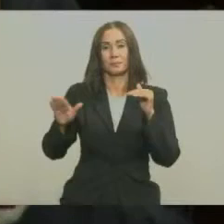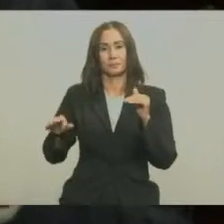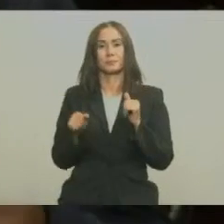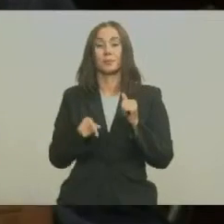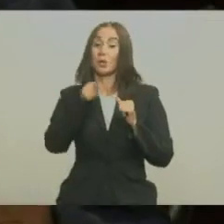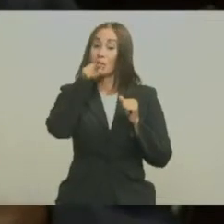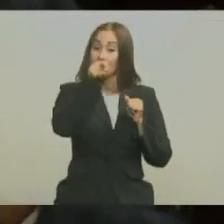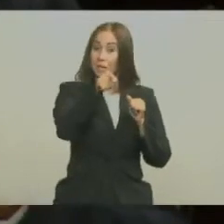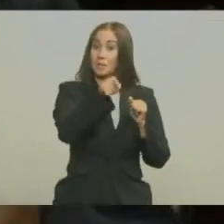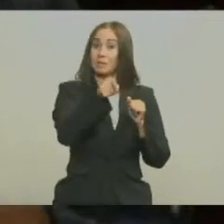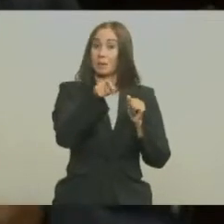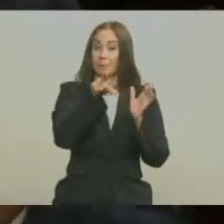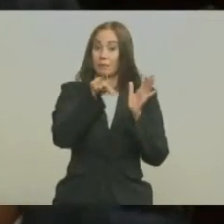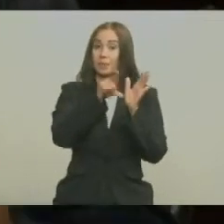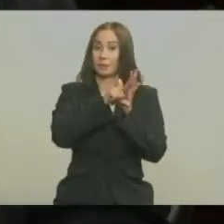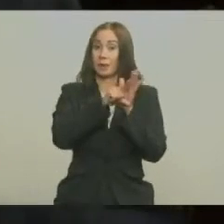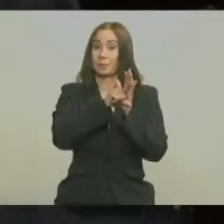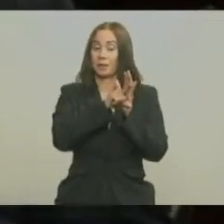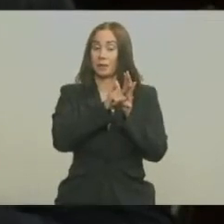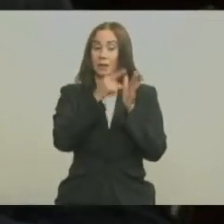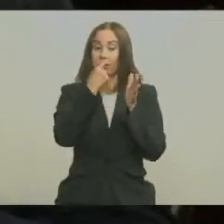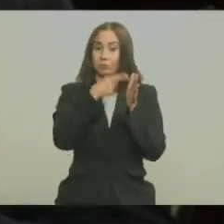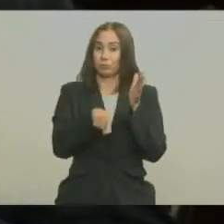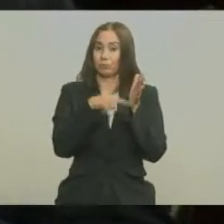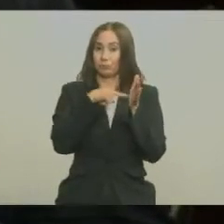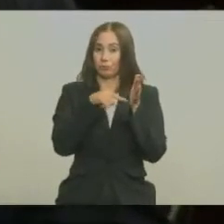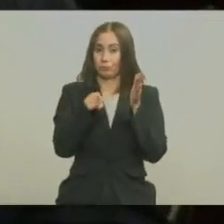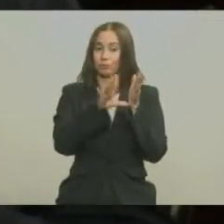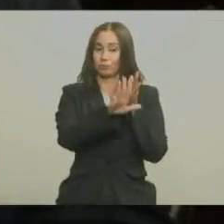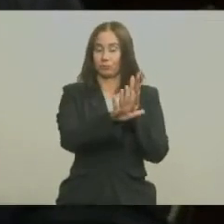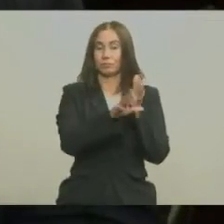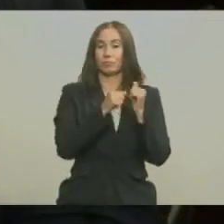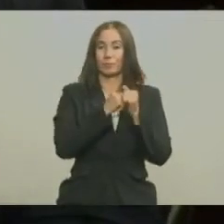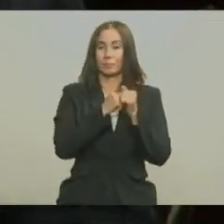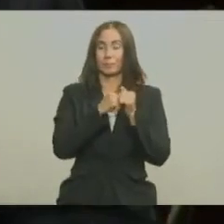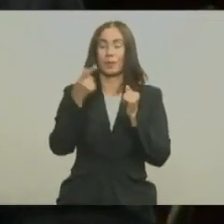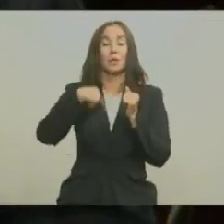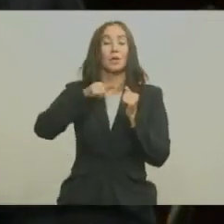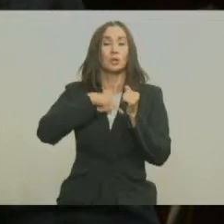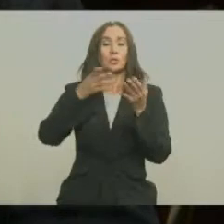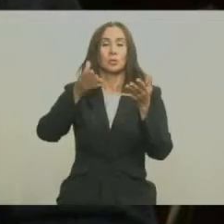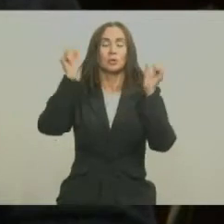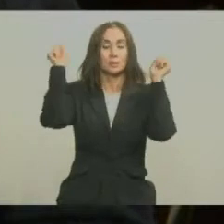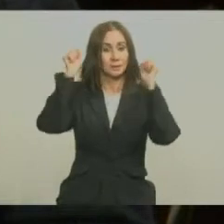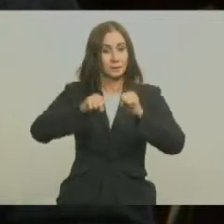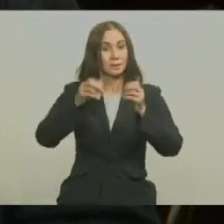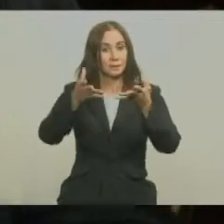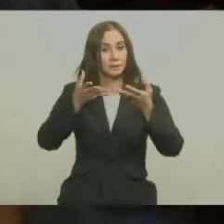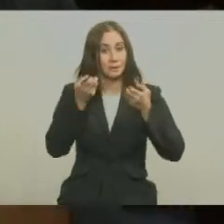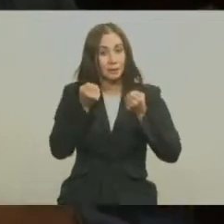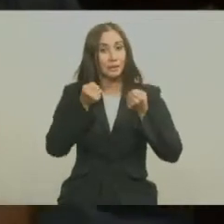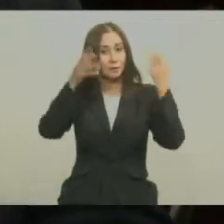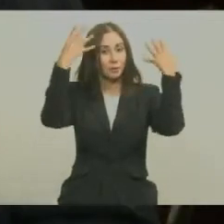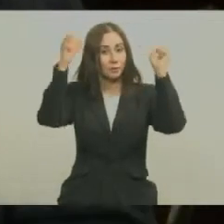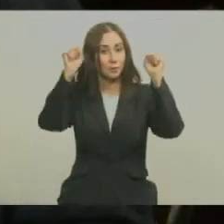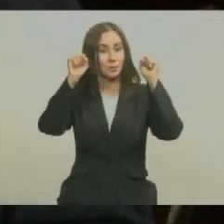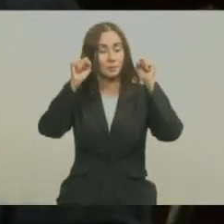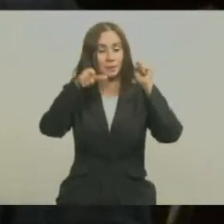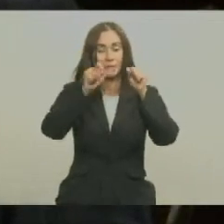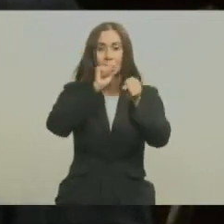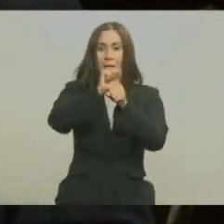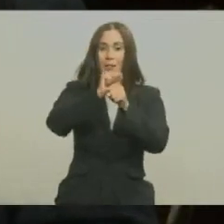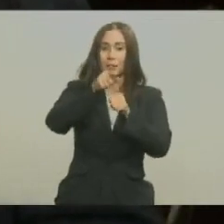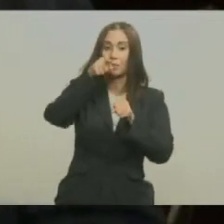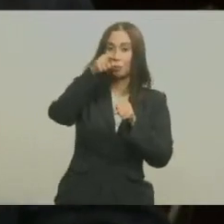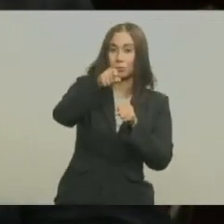ley, no lo va a prohibir. Nosotros sí queremos, presidente, que el trabajo